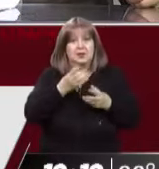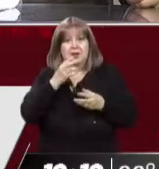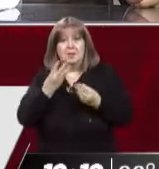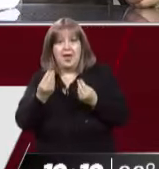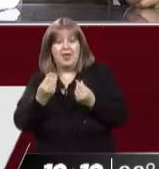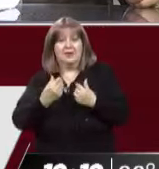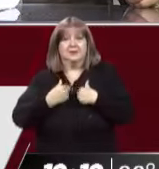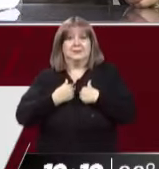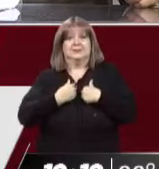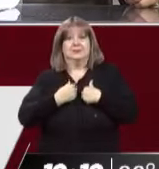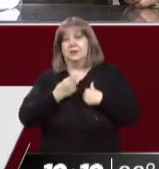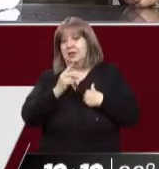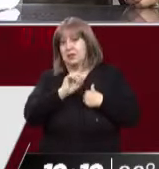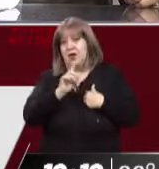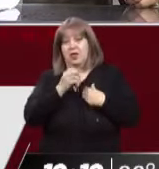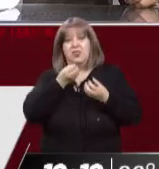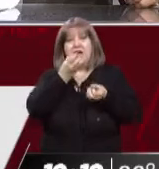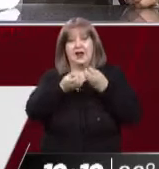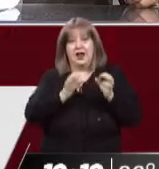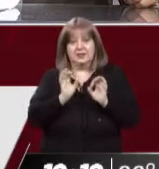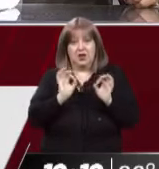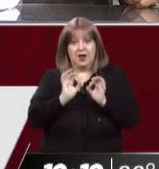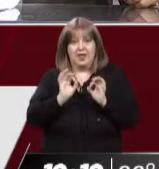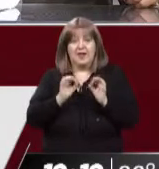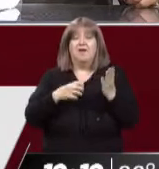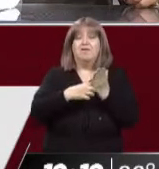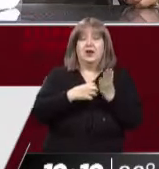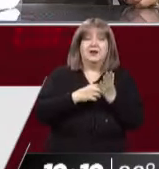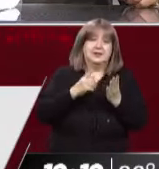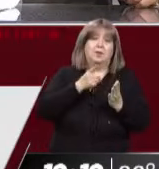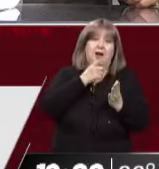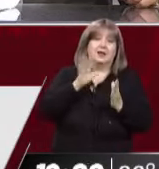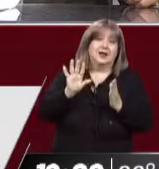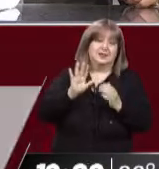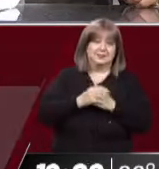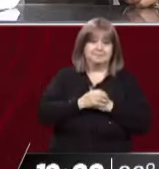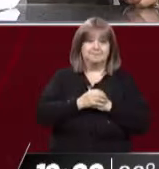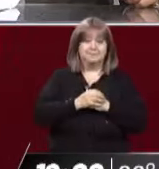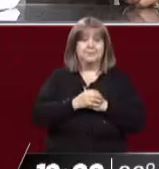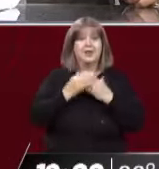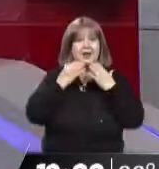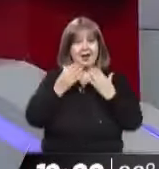Exactamente, eso es, al menos dentro de las hipótesis que maneja la fiscalía. Gracias, Sofía. Gran informe.